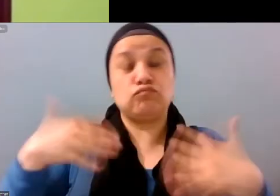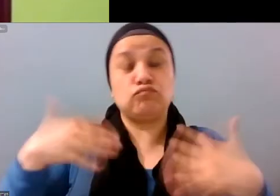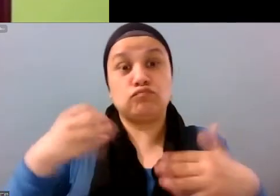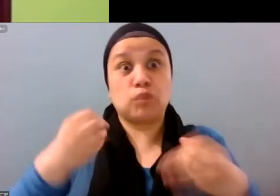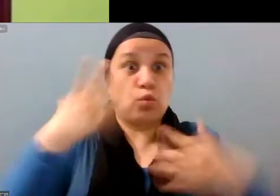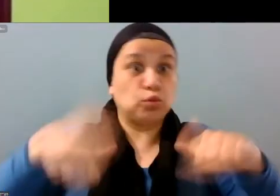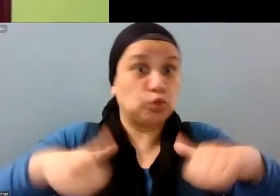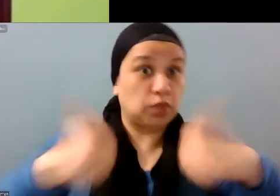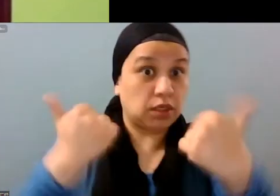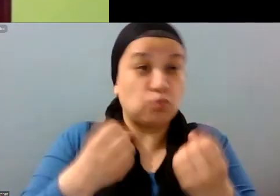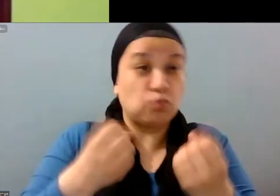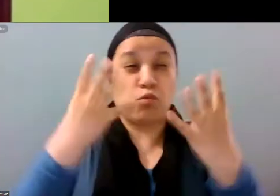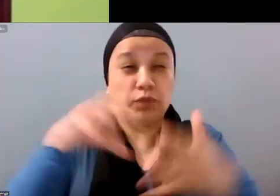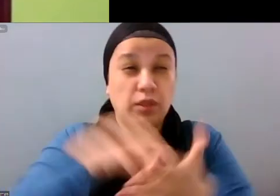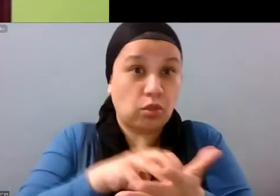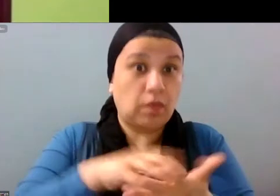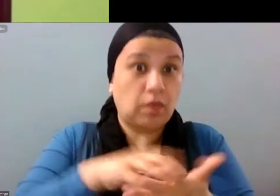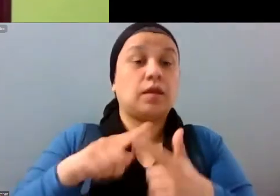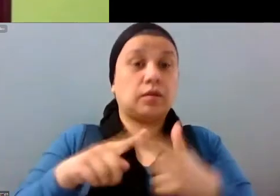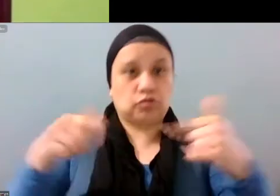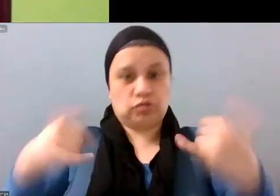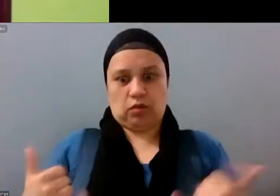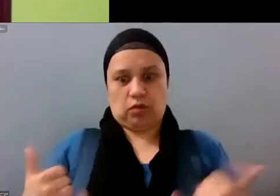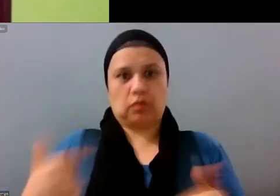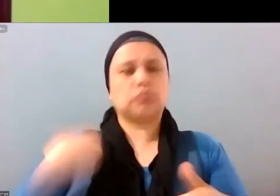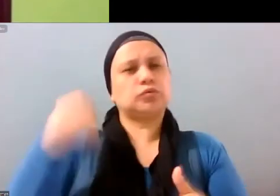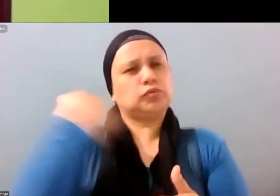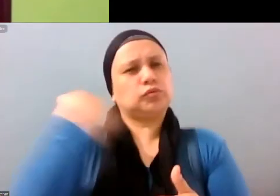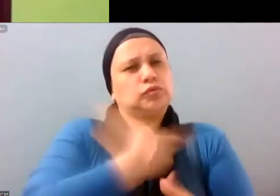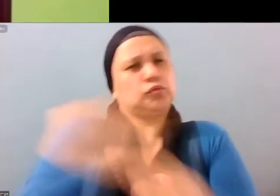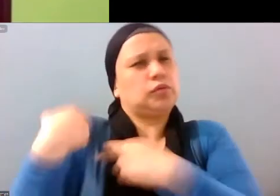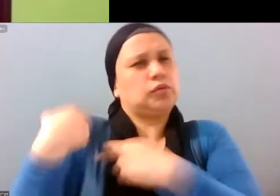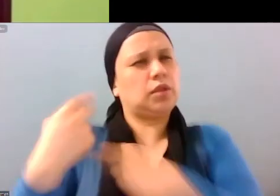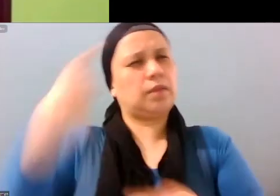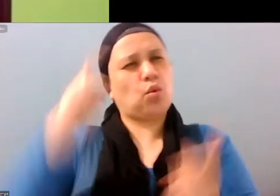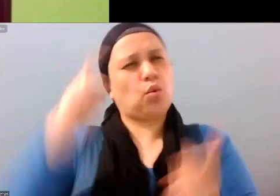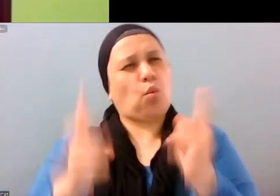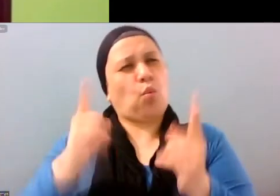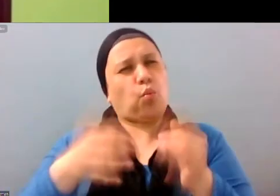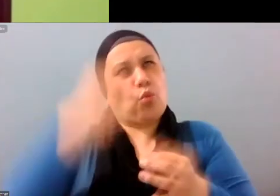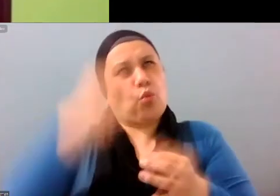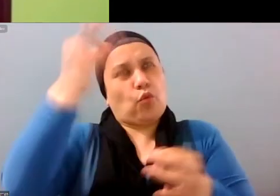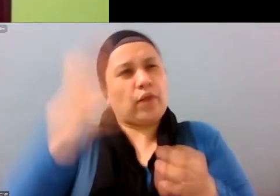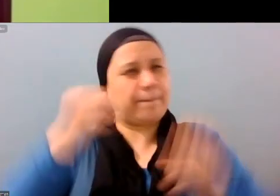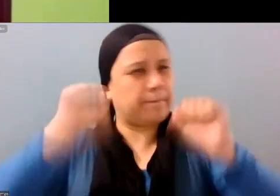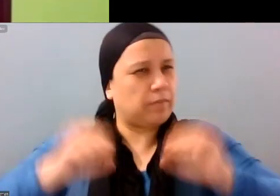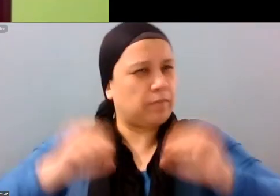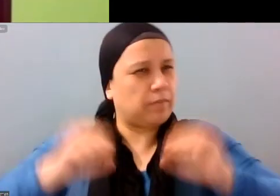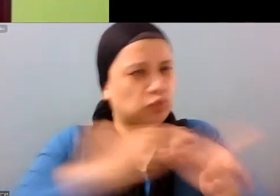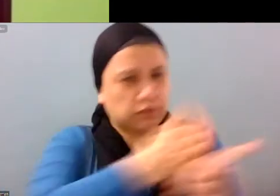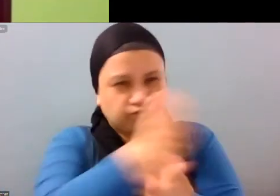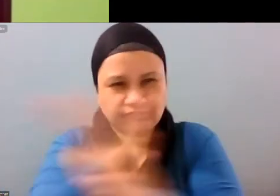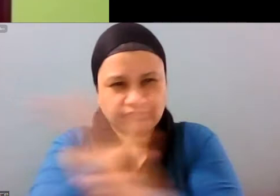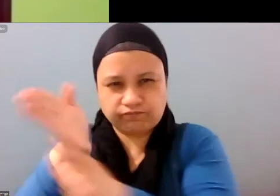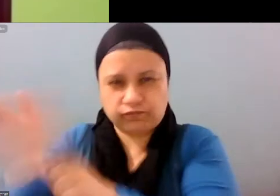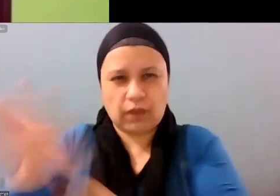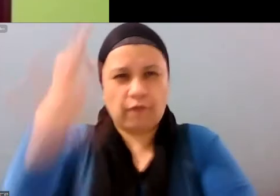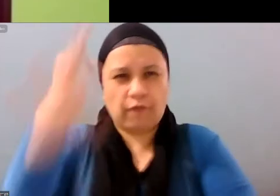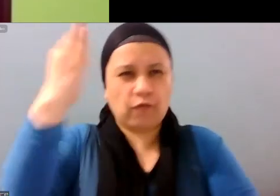y creo que nos corresponde pensar cuáles son los escenarios las posibles rutas ante estas ante estas